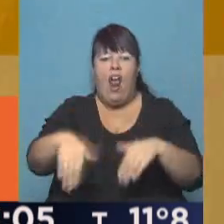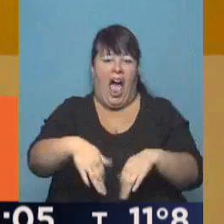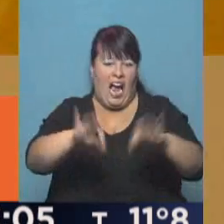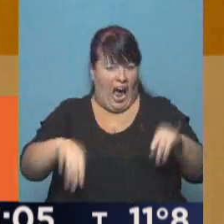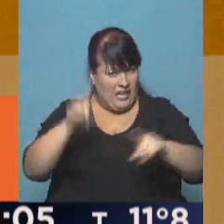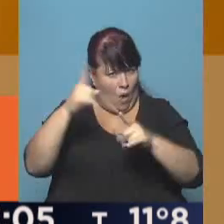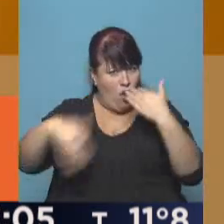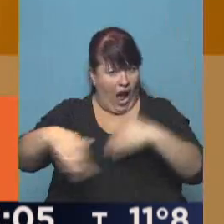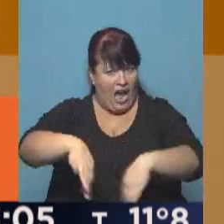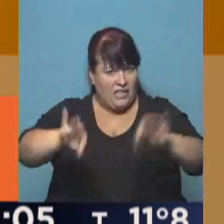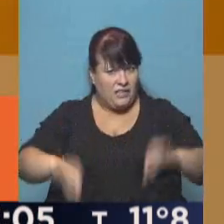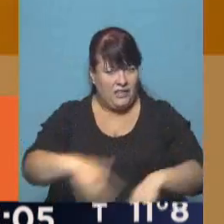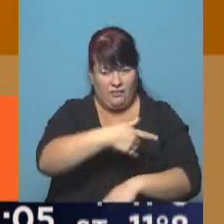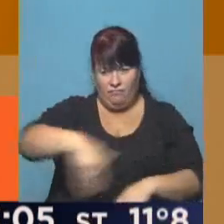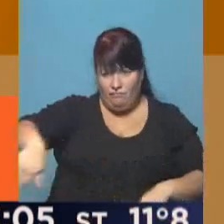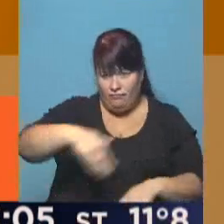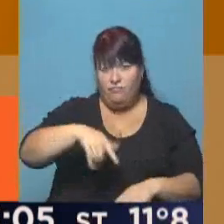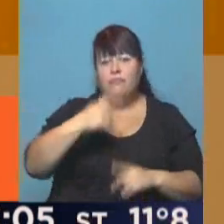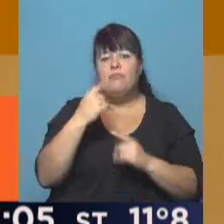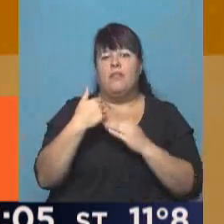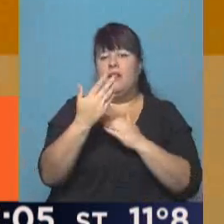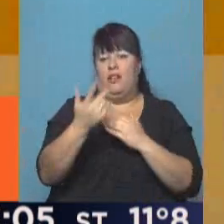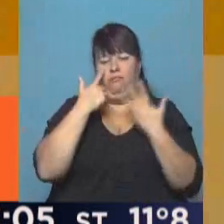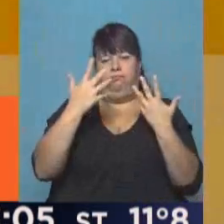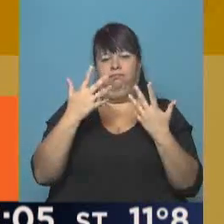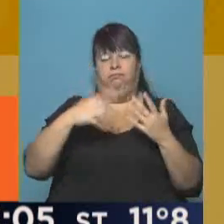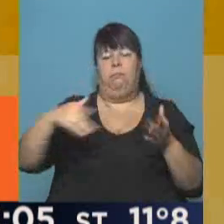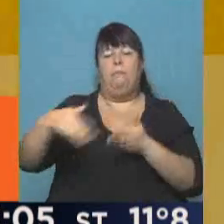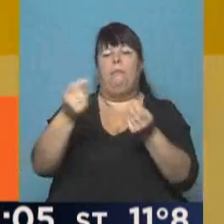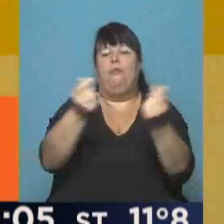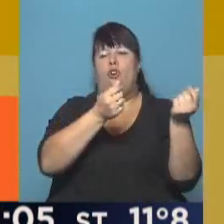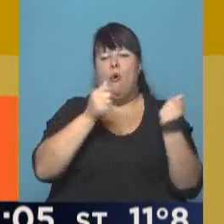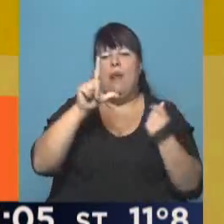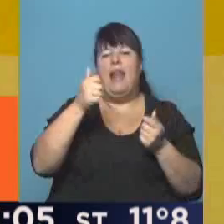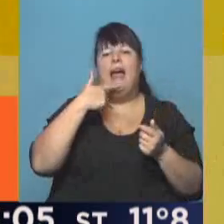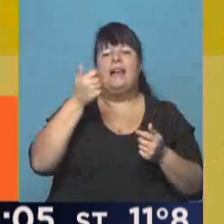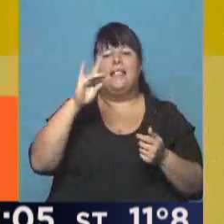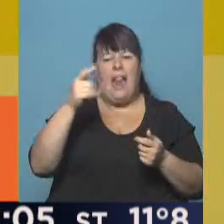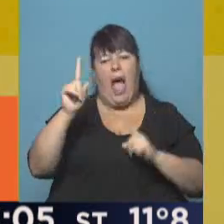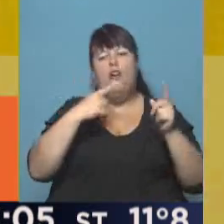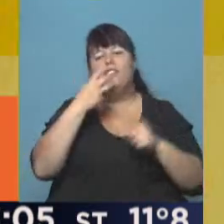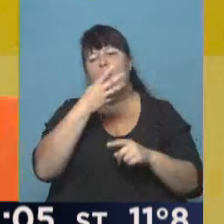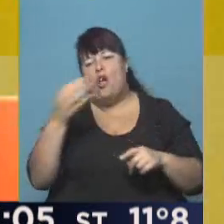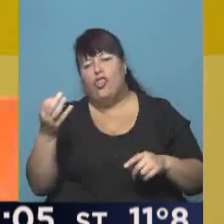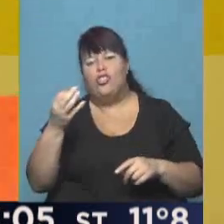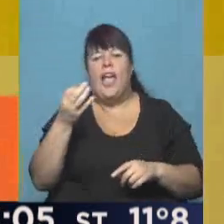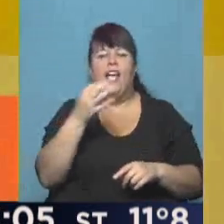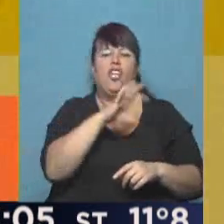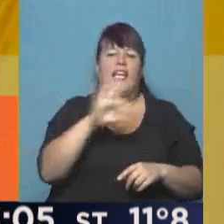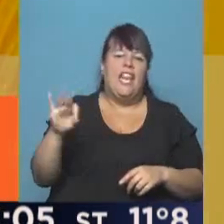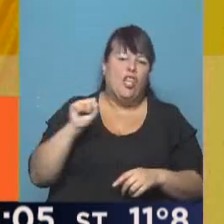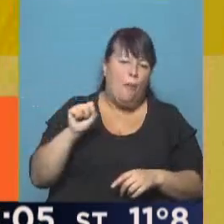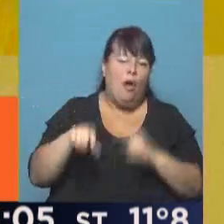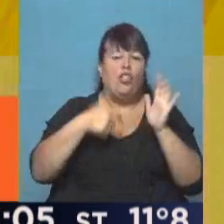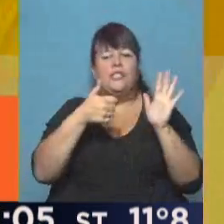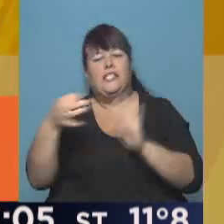a estas alturas sobre esta gran calle que daba al predio conocido como el Paseo de Compras La Salada. Algunos hablan de 400, otros de 500 pesos,